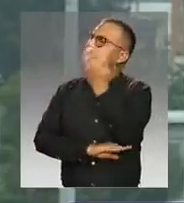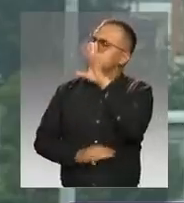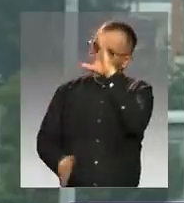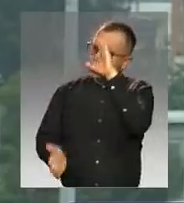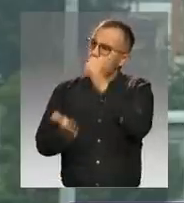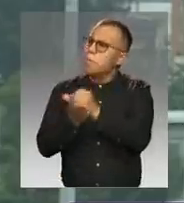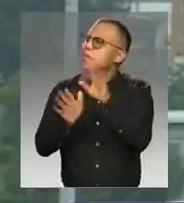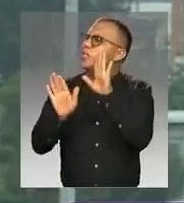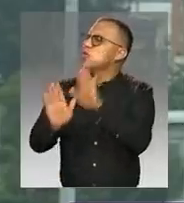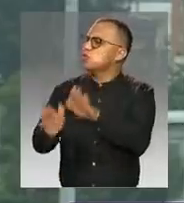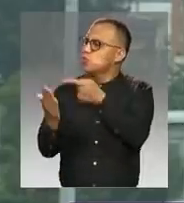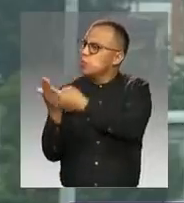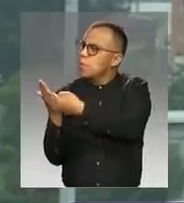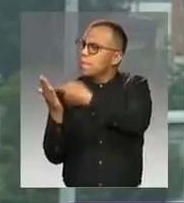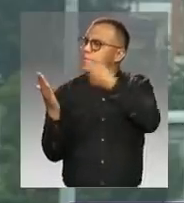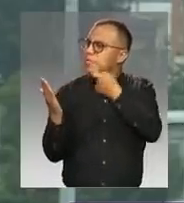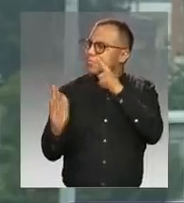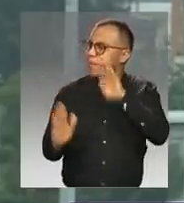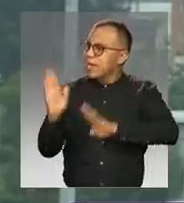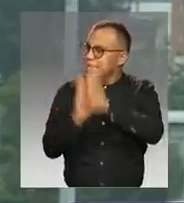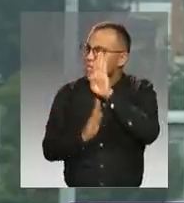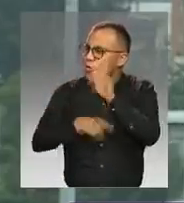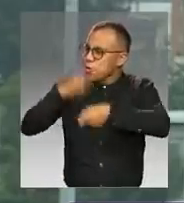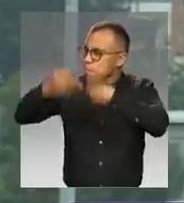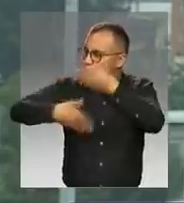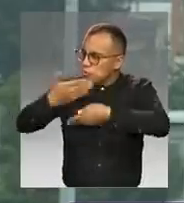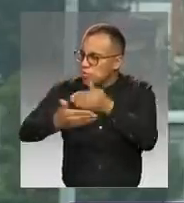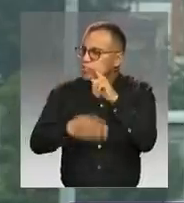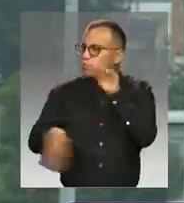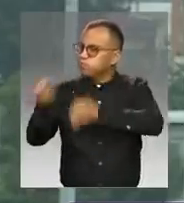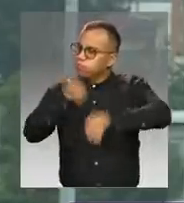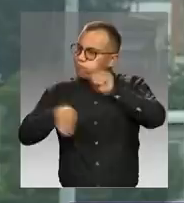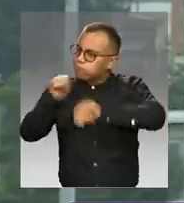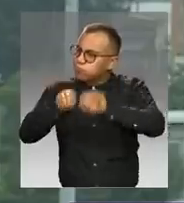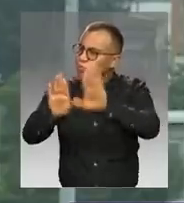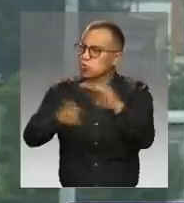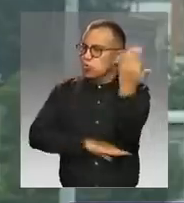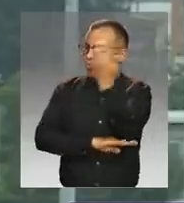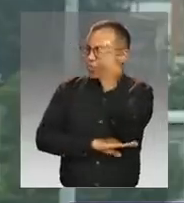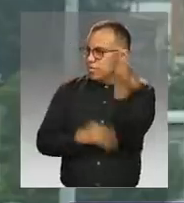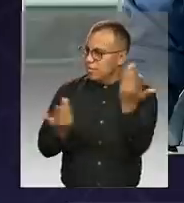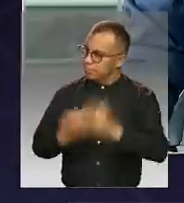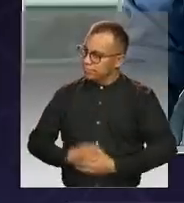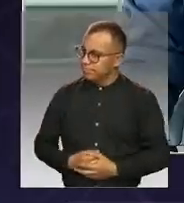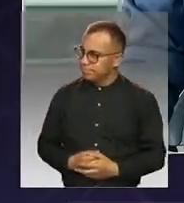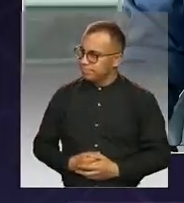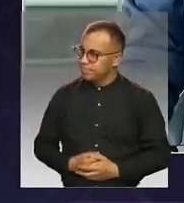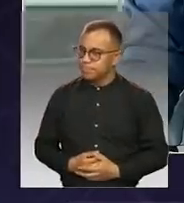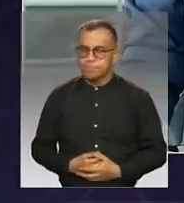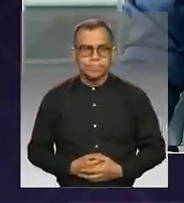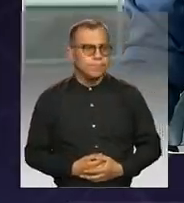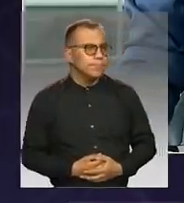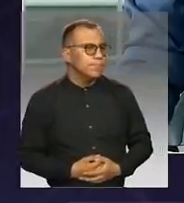del retiro de la cuota para el desarrollo cinematográfico que plantea la reforma?